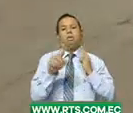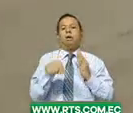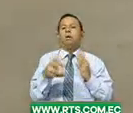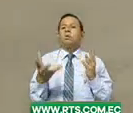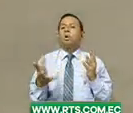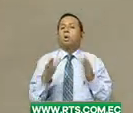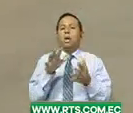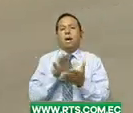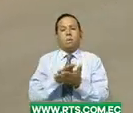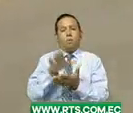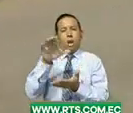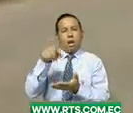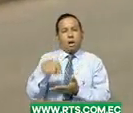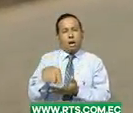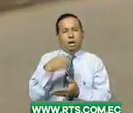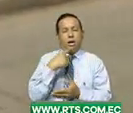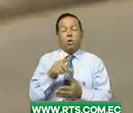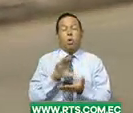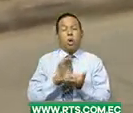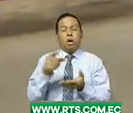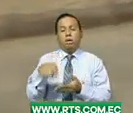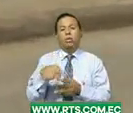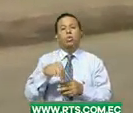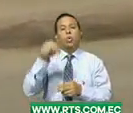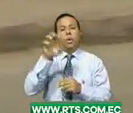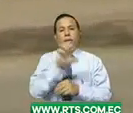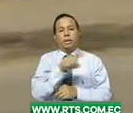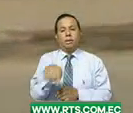de la Música de la Casuarina en el noroeste de Guayaquil.